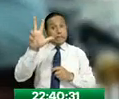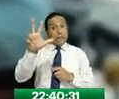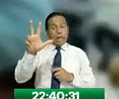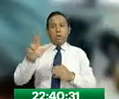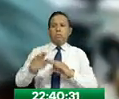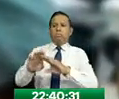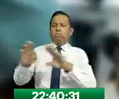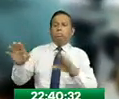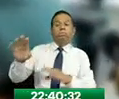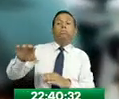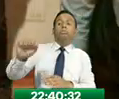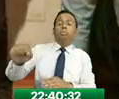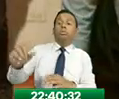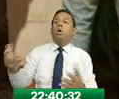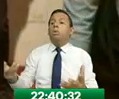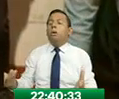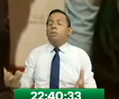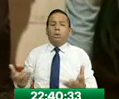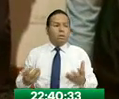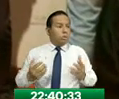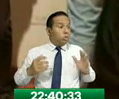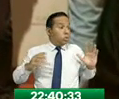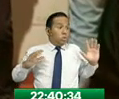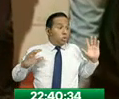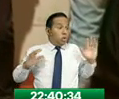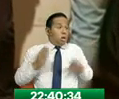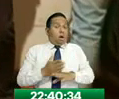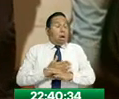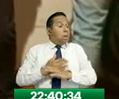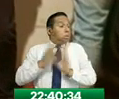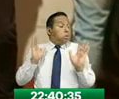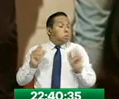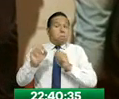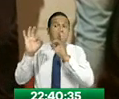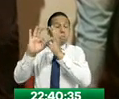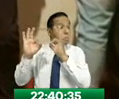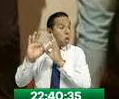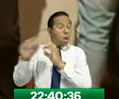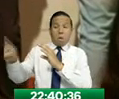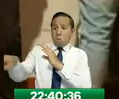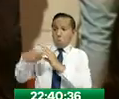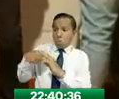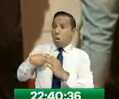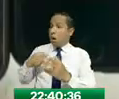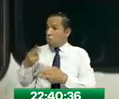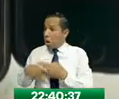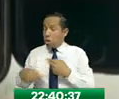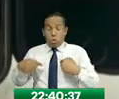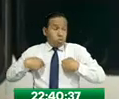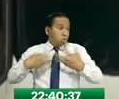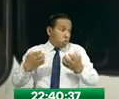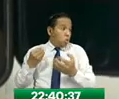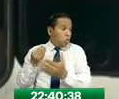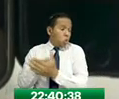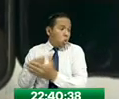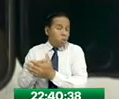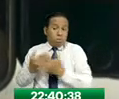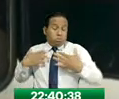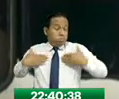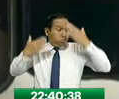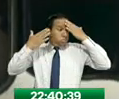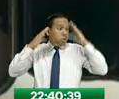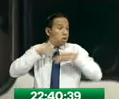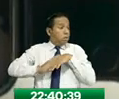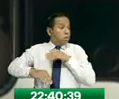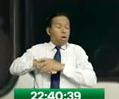policial. Serían compradores que prácticamente fueron estafados, al mismo tiempo claves para intentar llegar a la cadena comercializadora